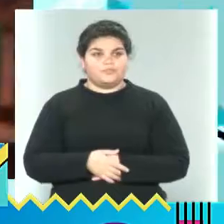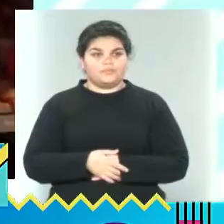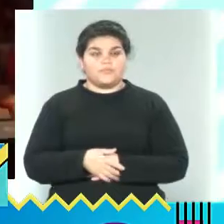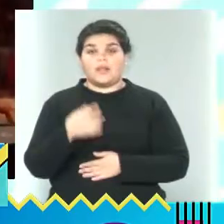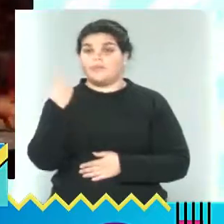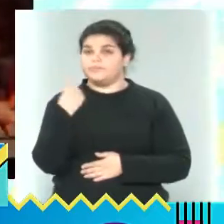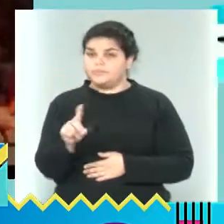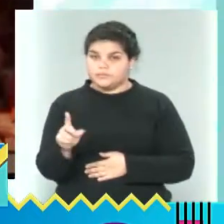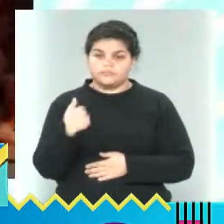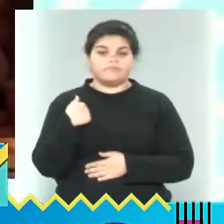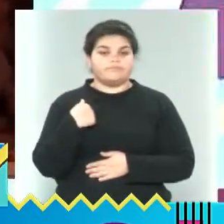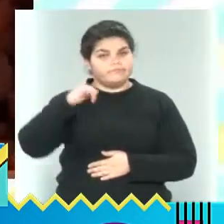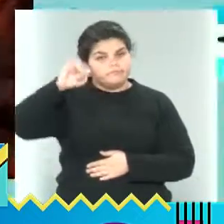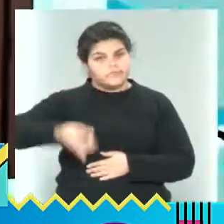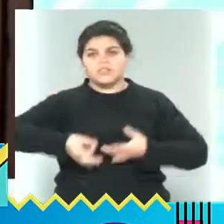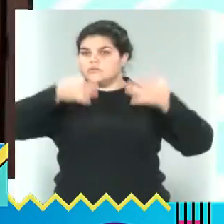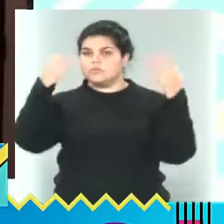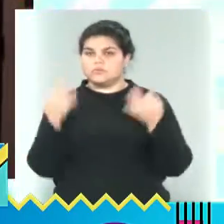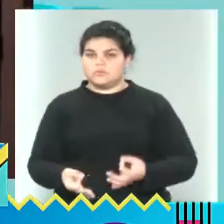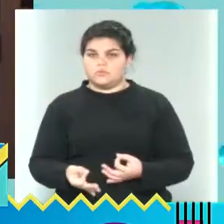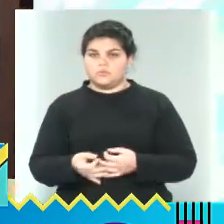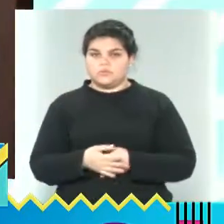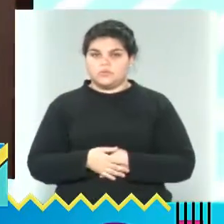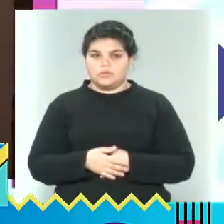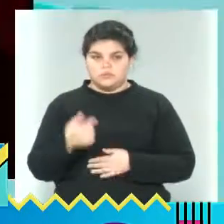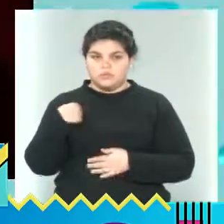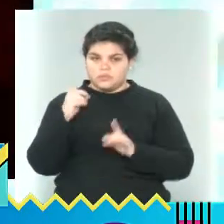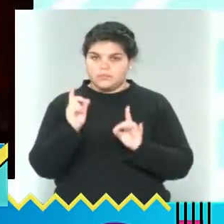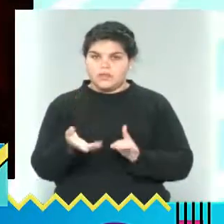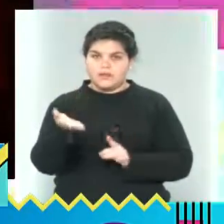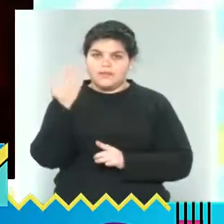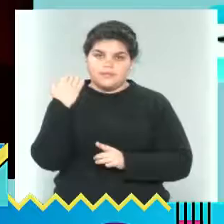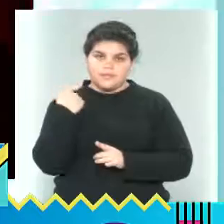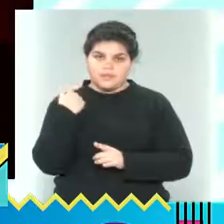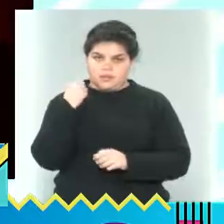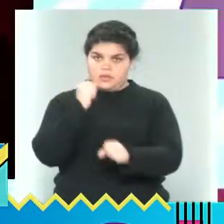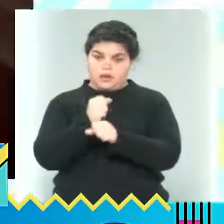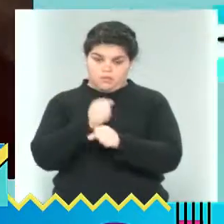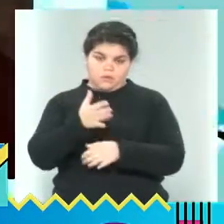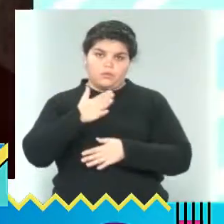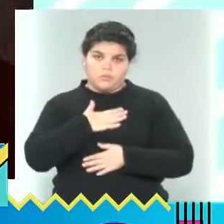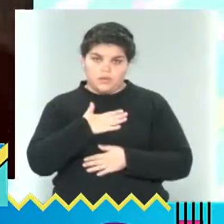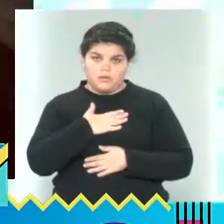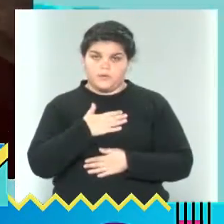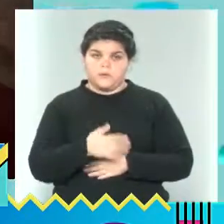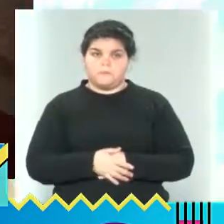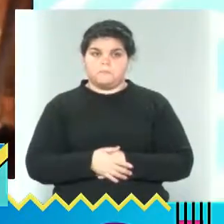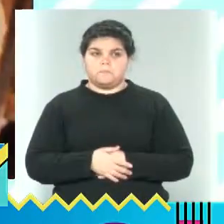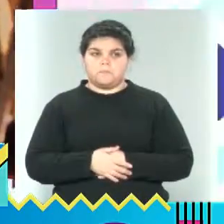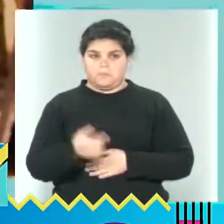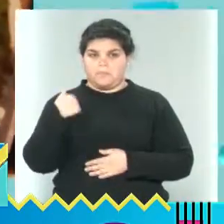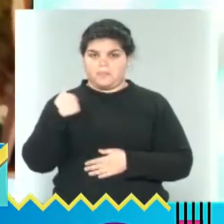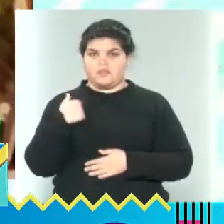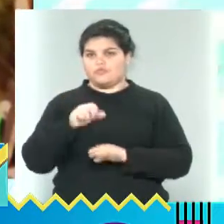yo soy optimista y lo he visto en mi desempeño profesional desde que yo